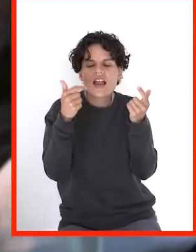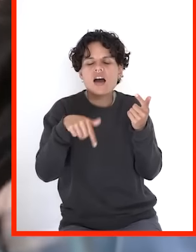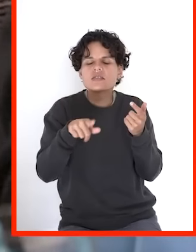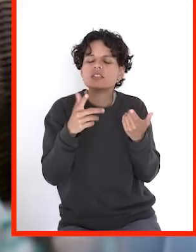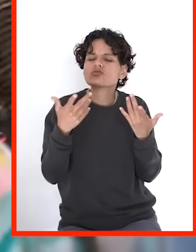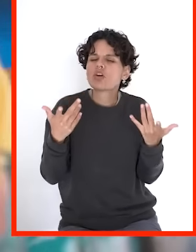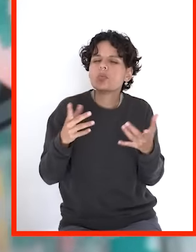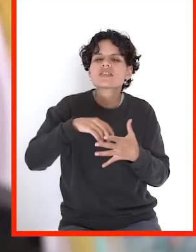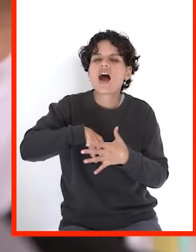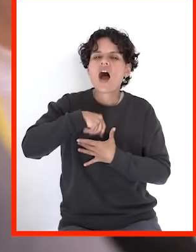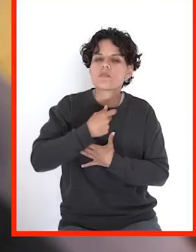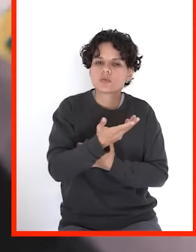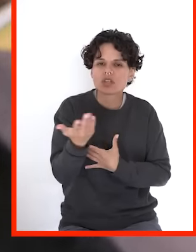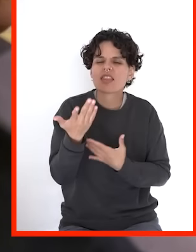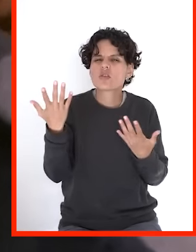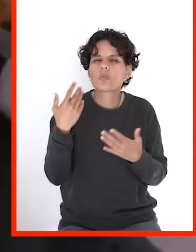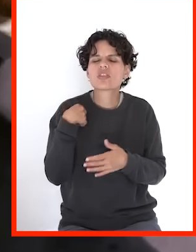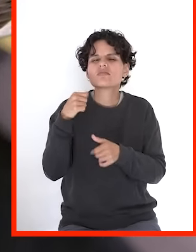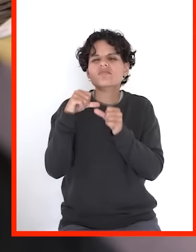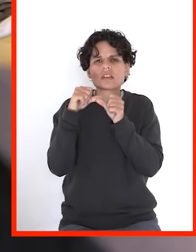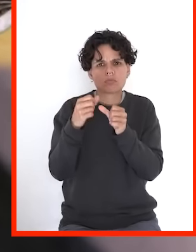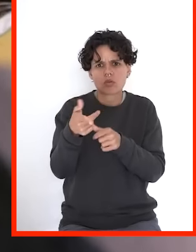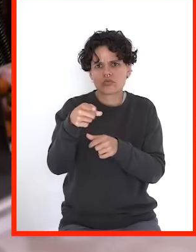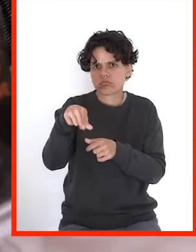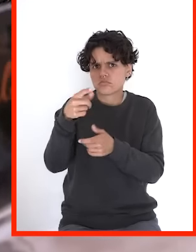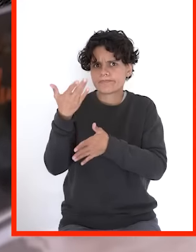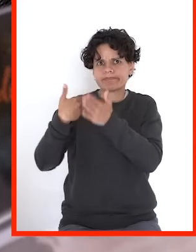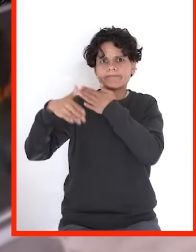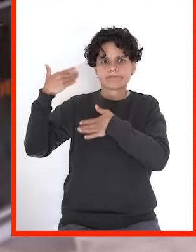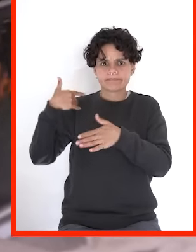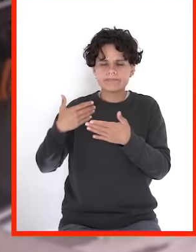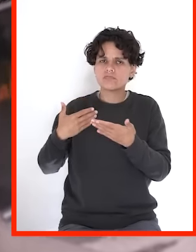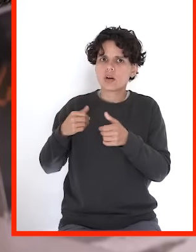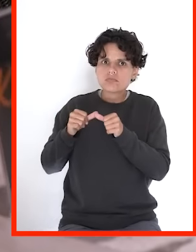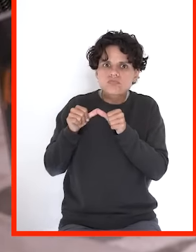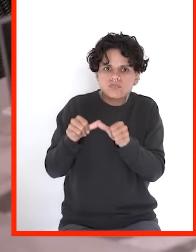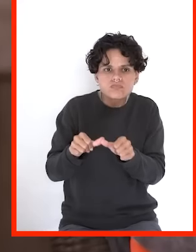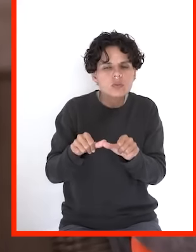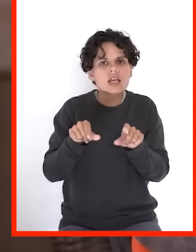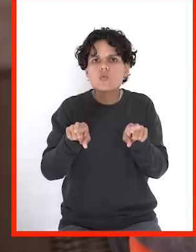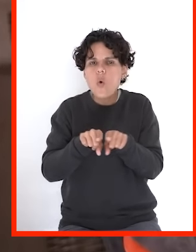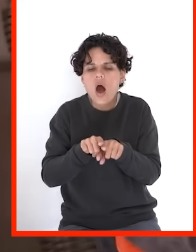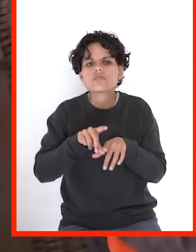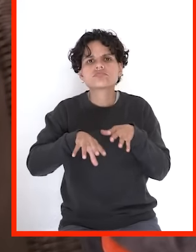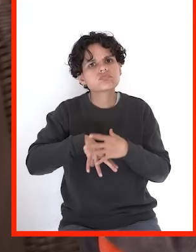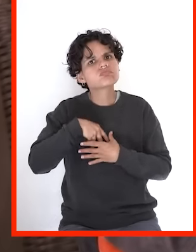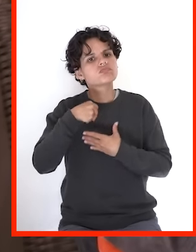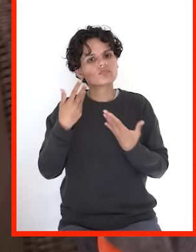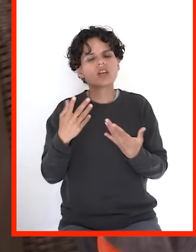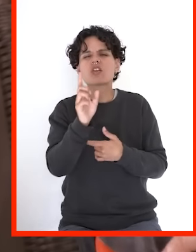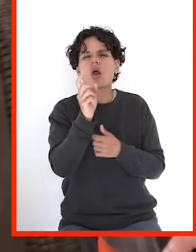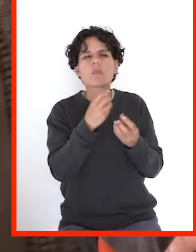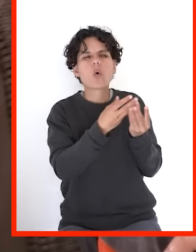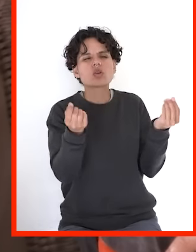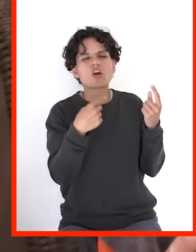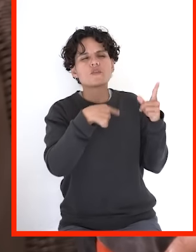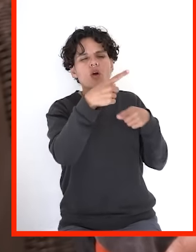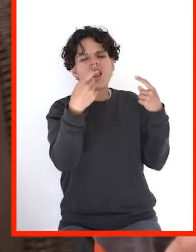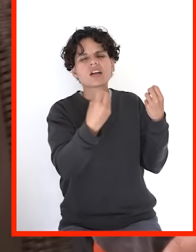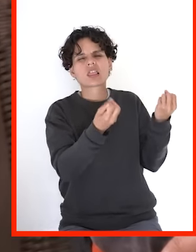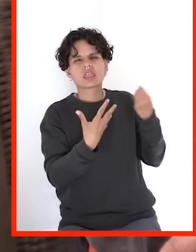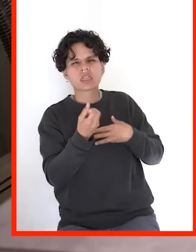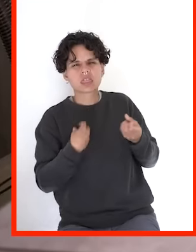mantener tanto tiempo la misma esencia, la misma onda? Igual que este programa, vamos a tratar de contaminarse con tantas cuestiones de